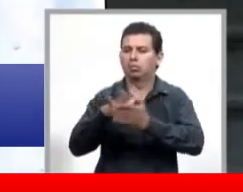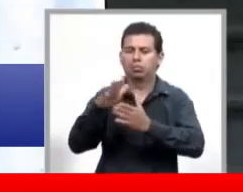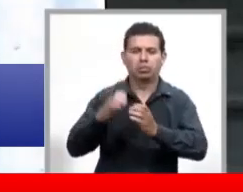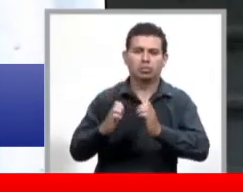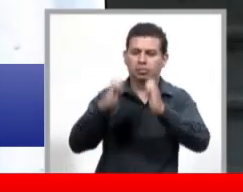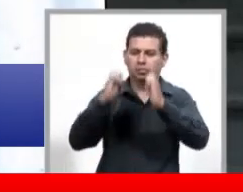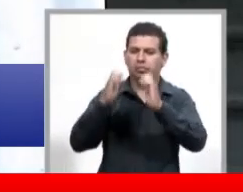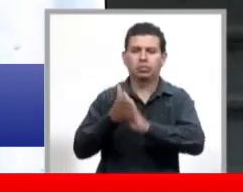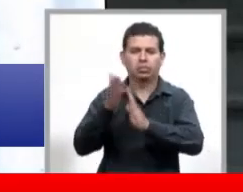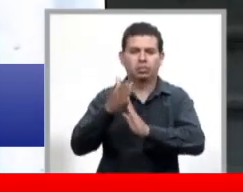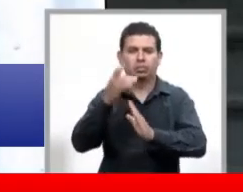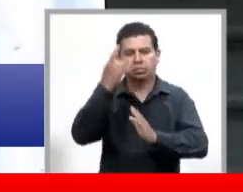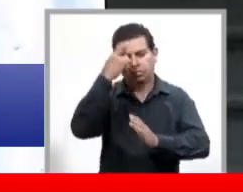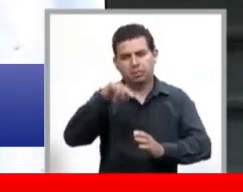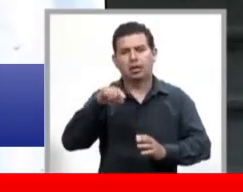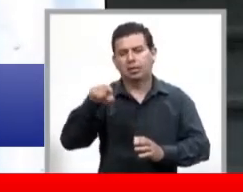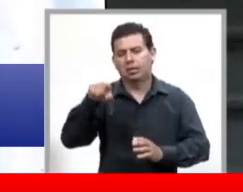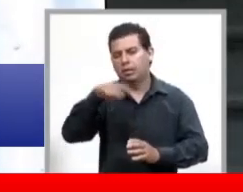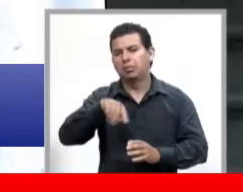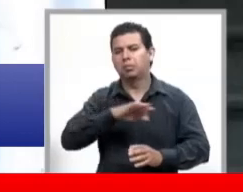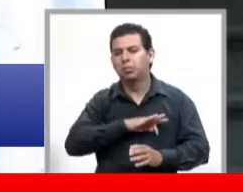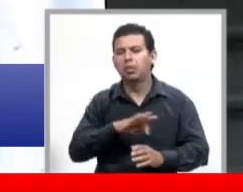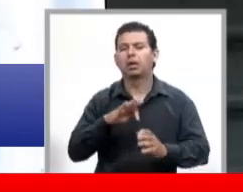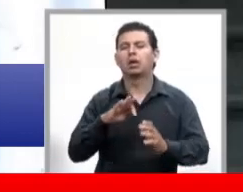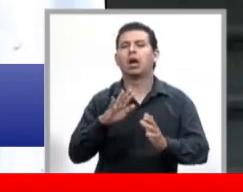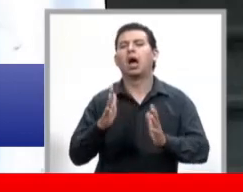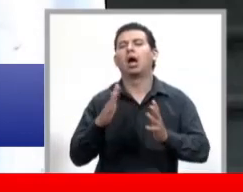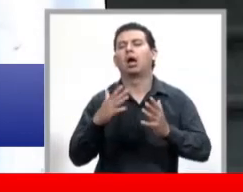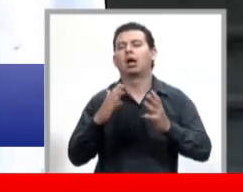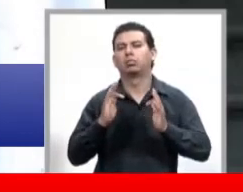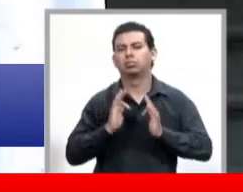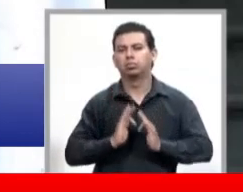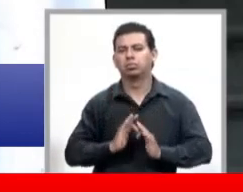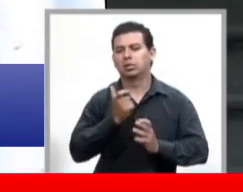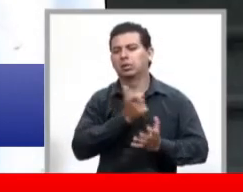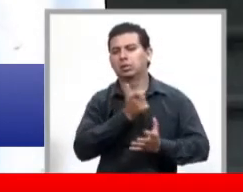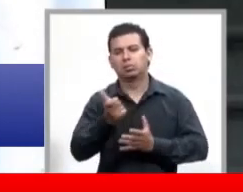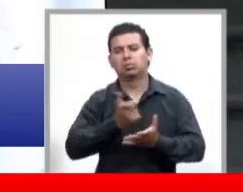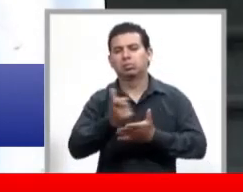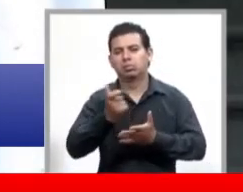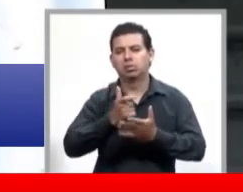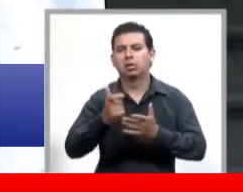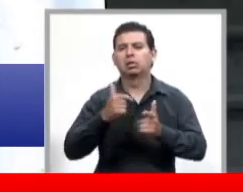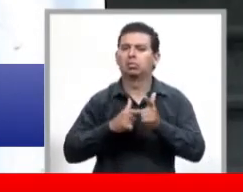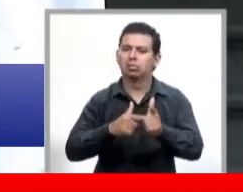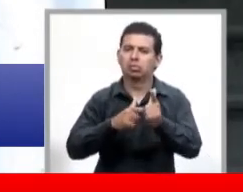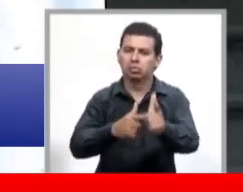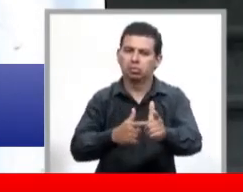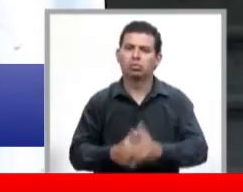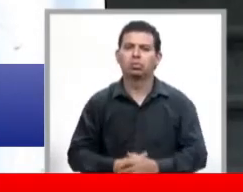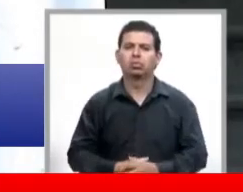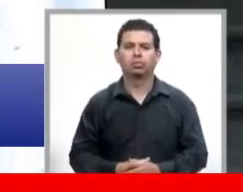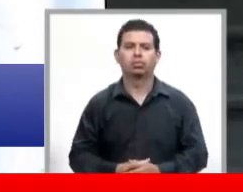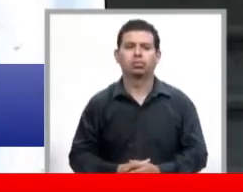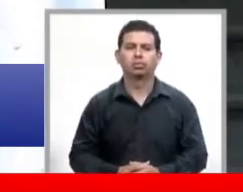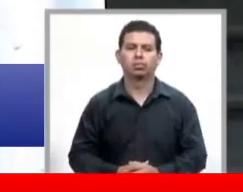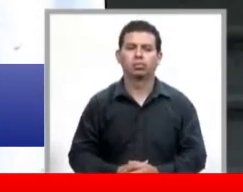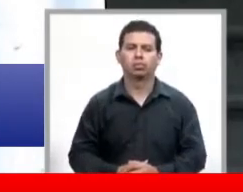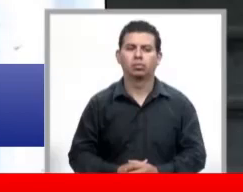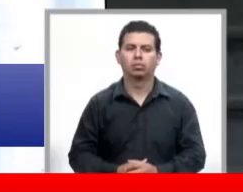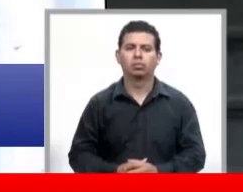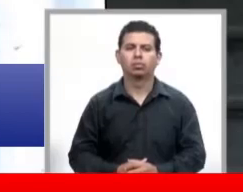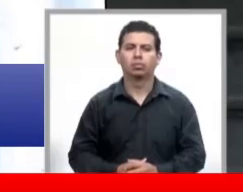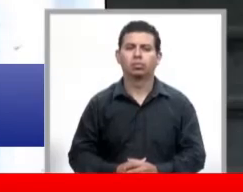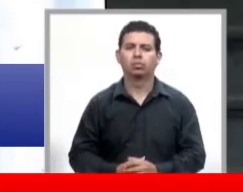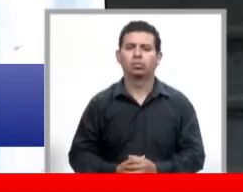oportunas, para que puedan tener en contexto: de cada empleo directo que se genera en la construcción, se generan 5 indirectos, impactas a